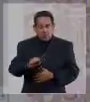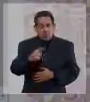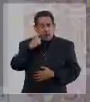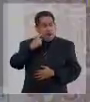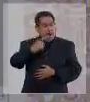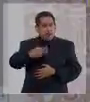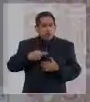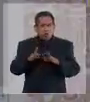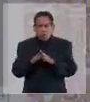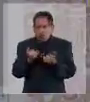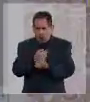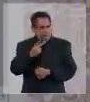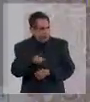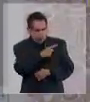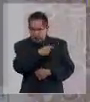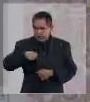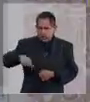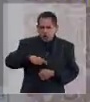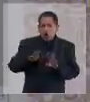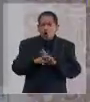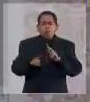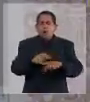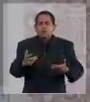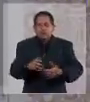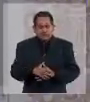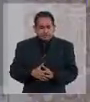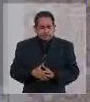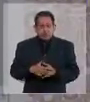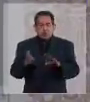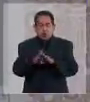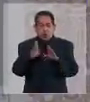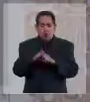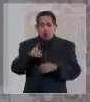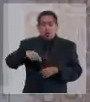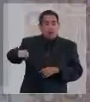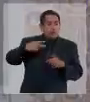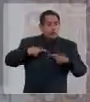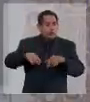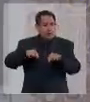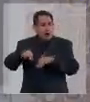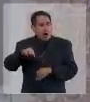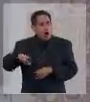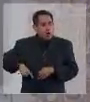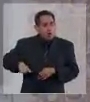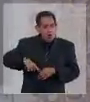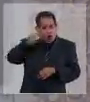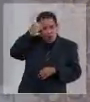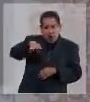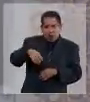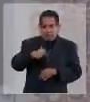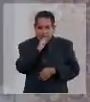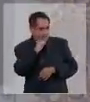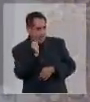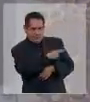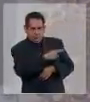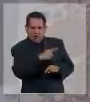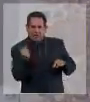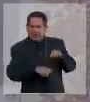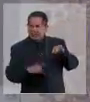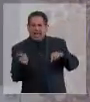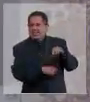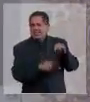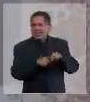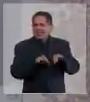preguntas, como a todos los demás, ¿cómo le haré? Quitando a todos los flojos del gobierno, incluyendo estos tres, los vamos a quitar del